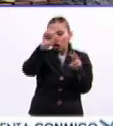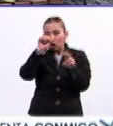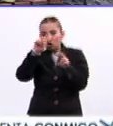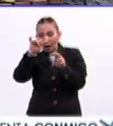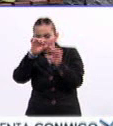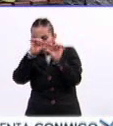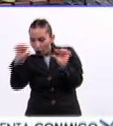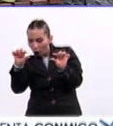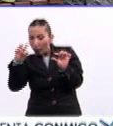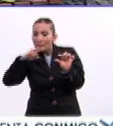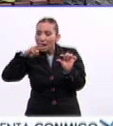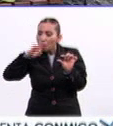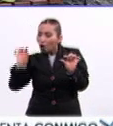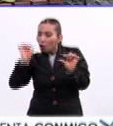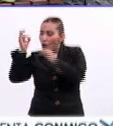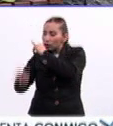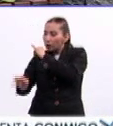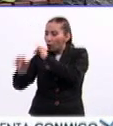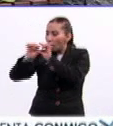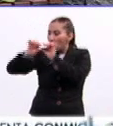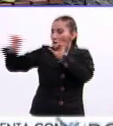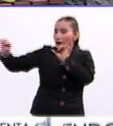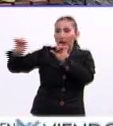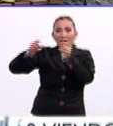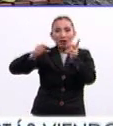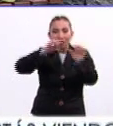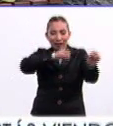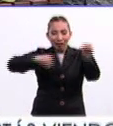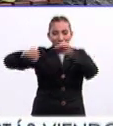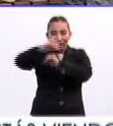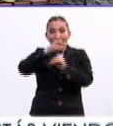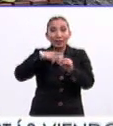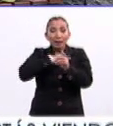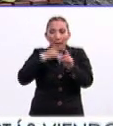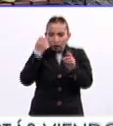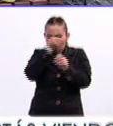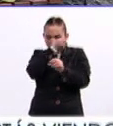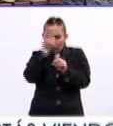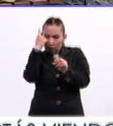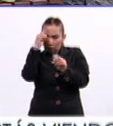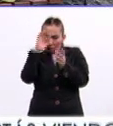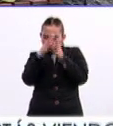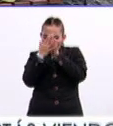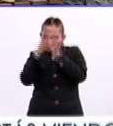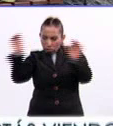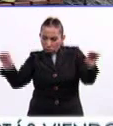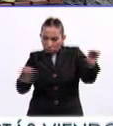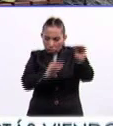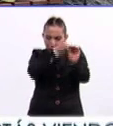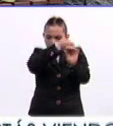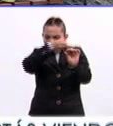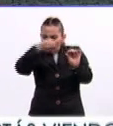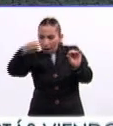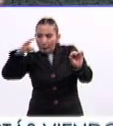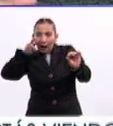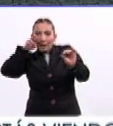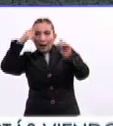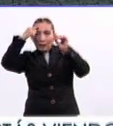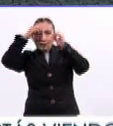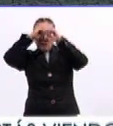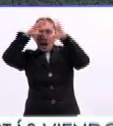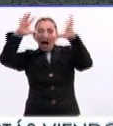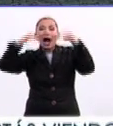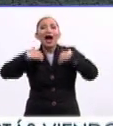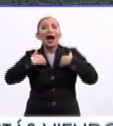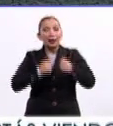principal está 200 versos después. Entonces hay que reconstruir la oración para poder visualizarla en nuestra mente, entenderla. Ahora, también